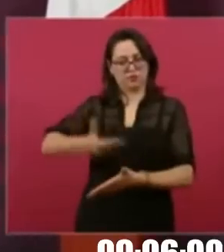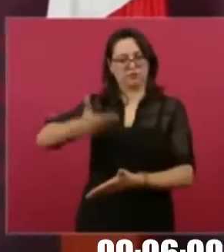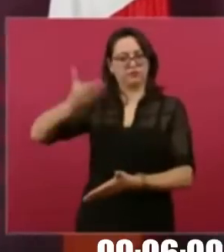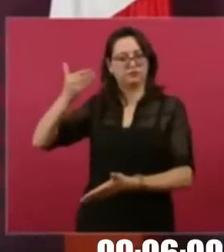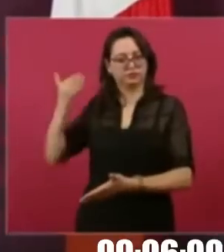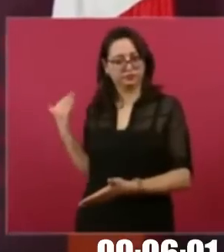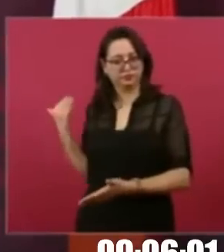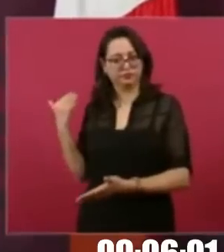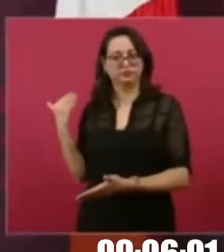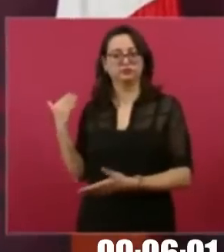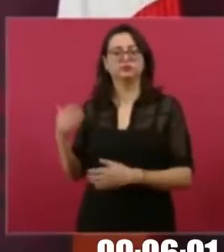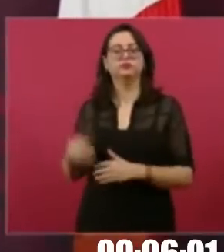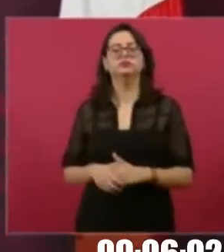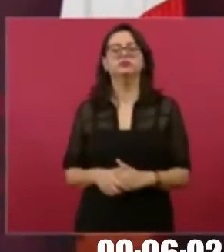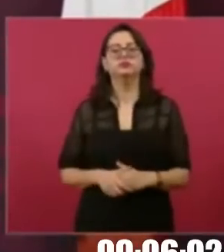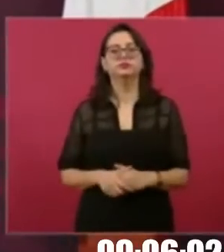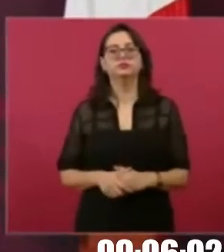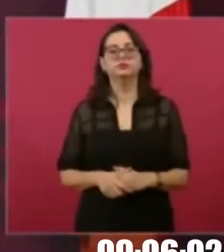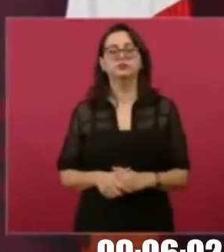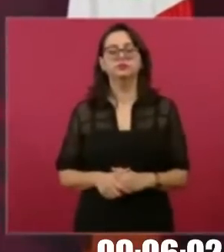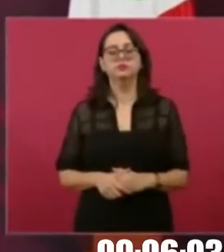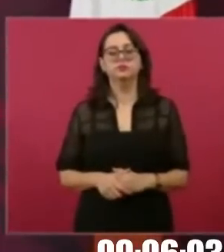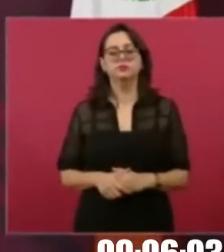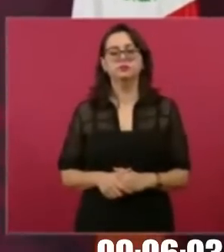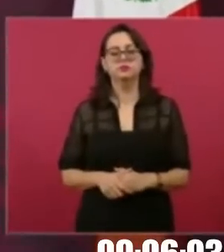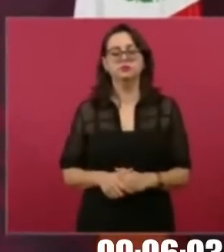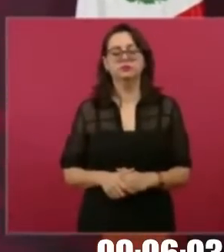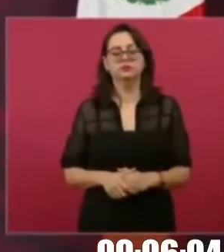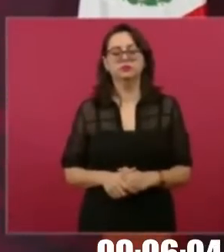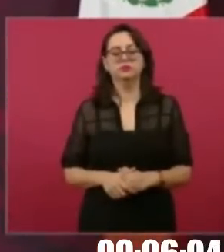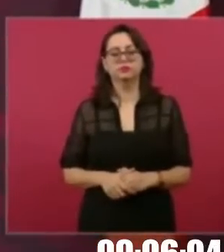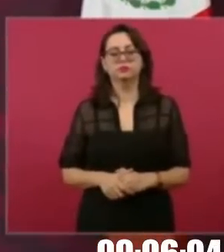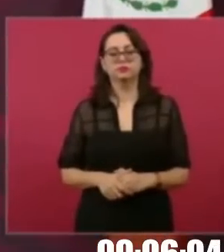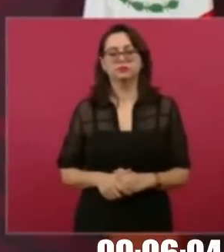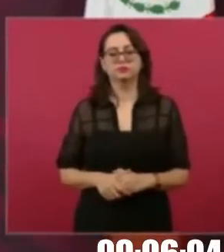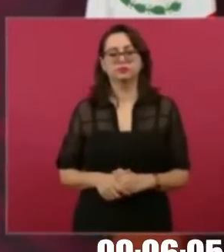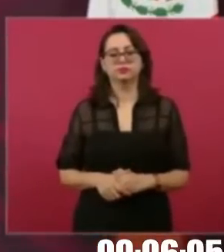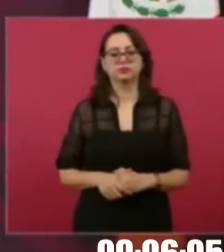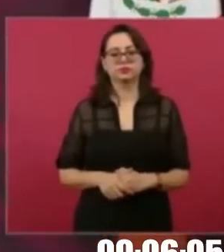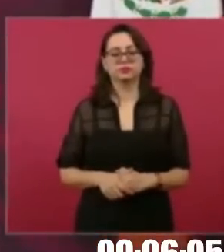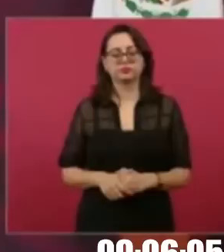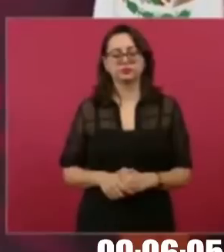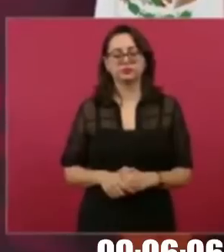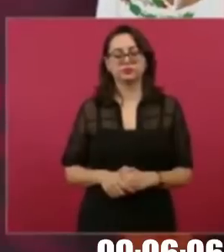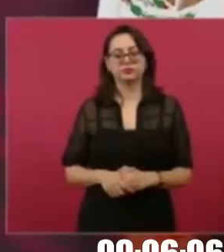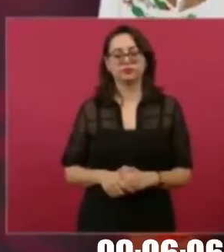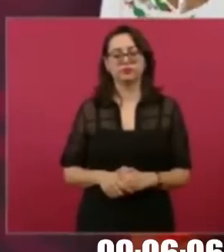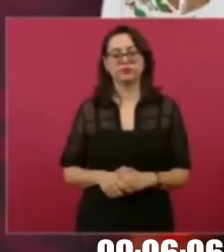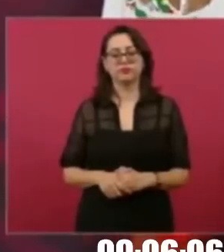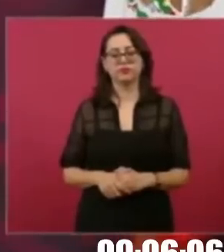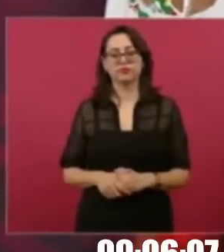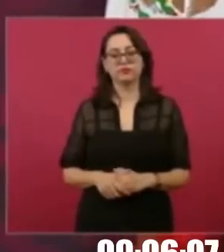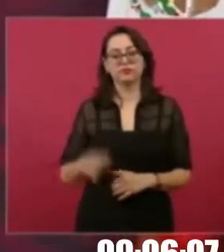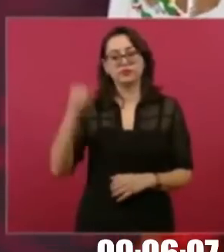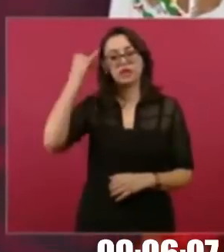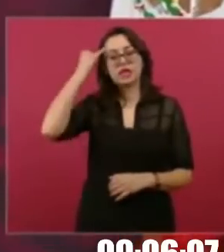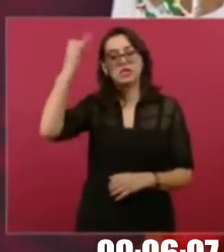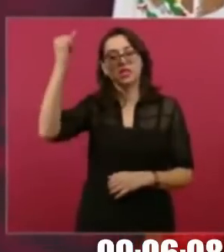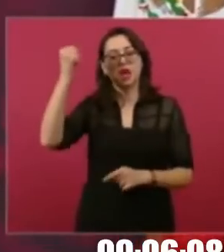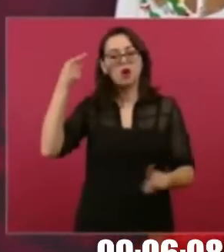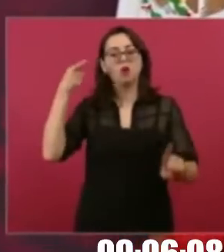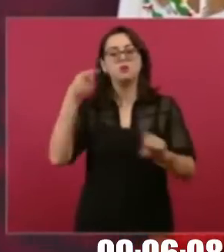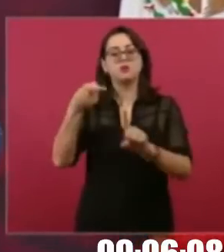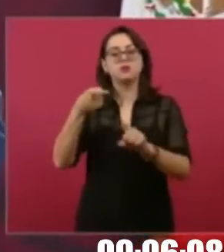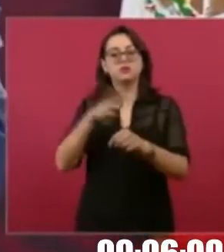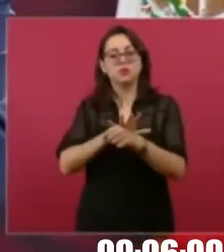insistía mucho más que ahora que la transformación que los cambios estructurales